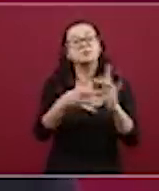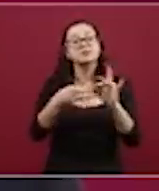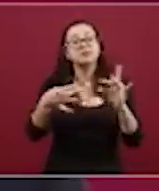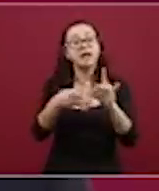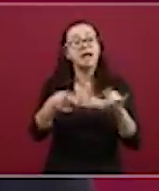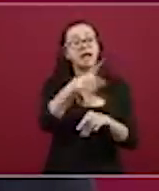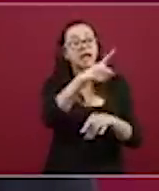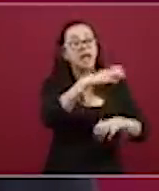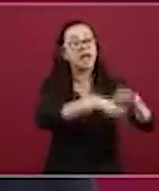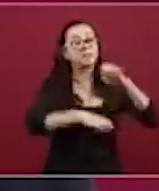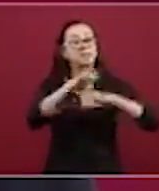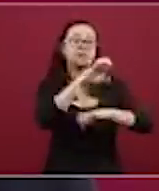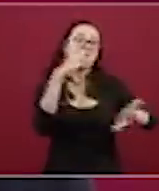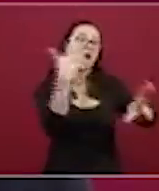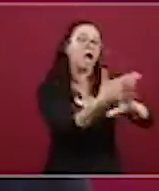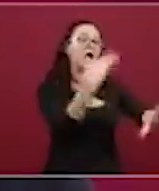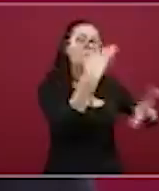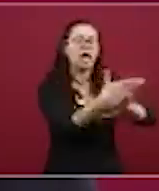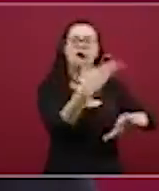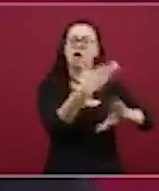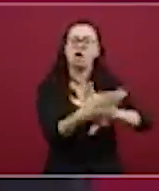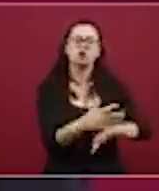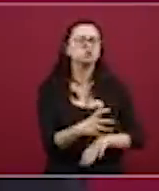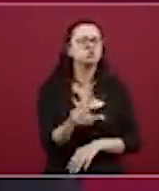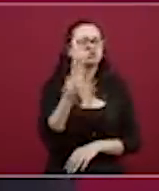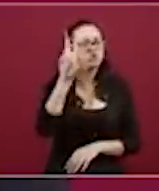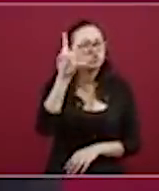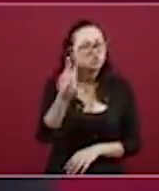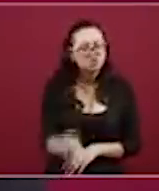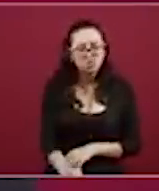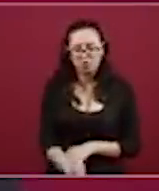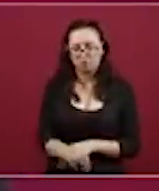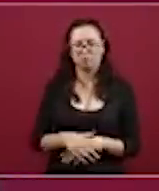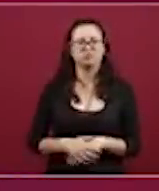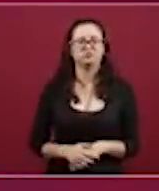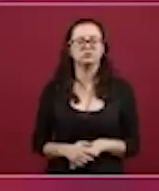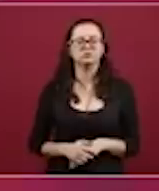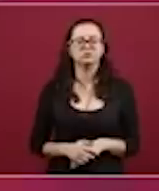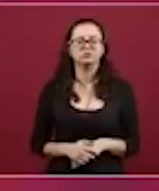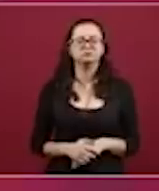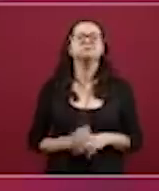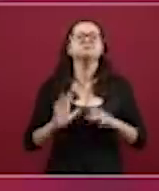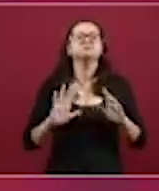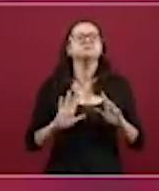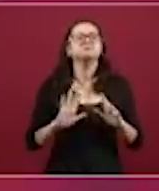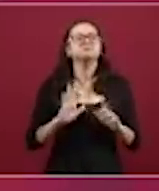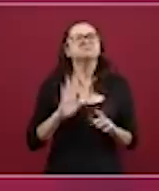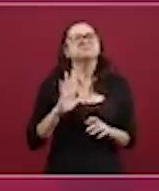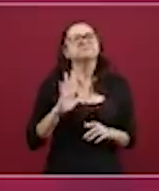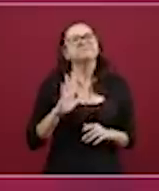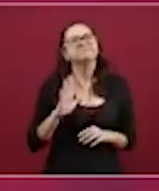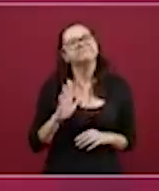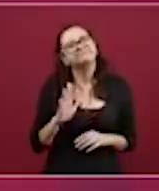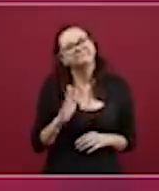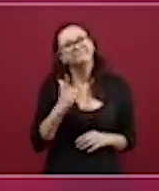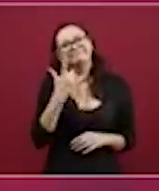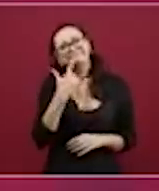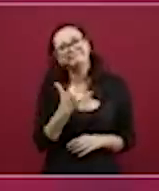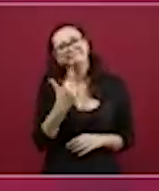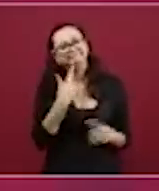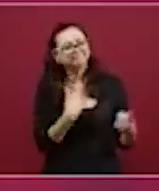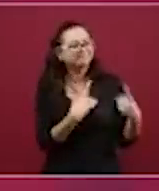las empresas, que queremos que se llegue a un acuerdo,